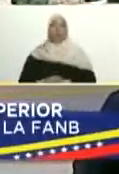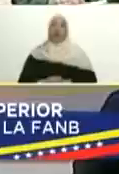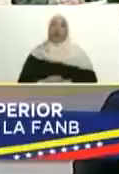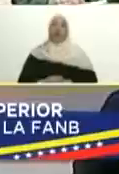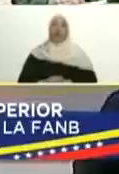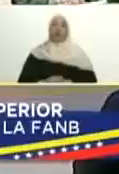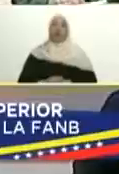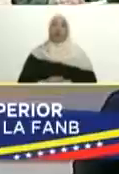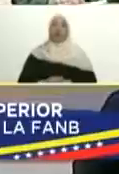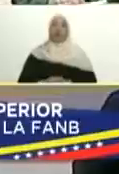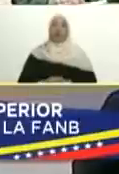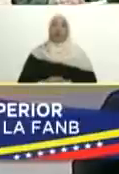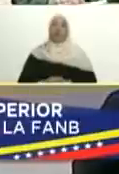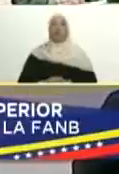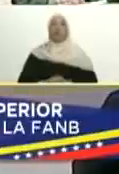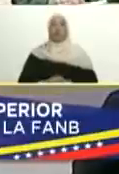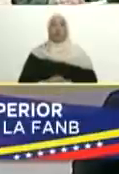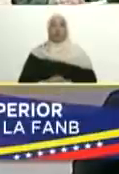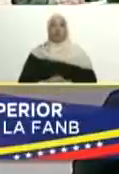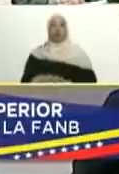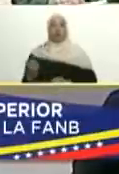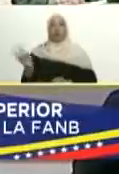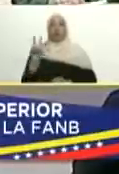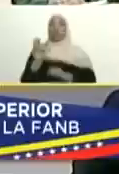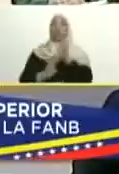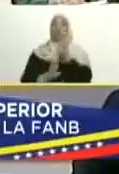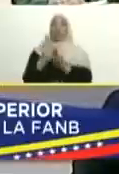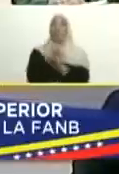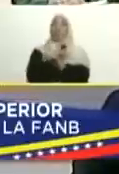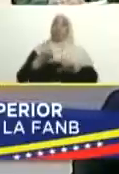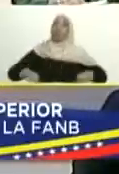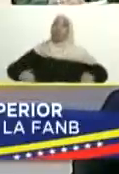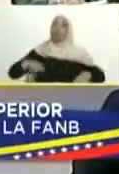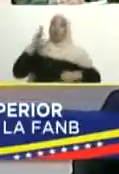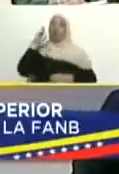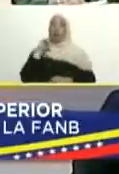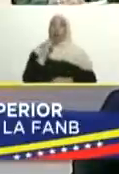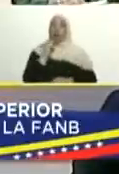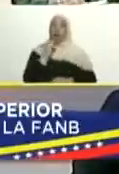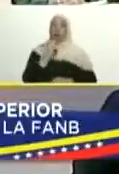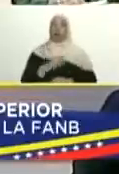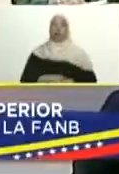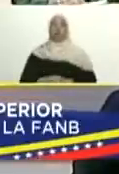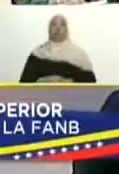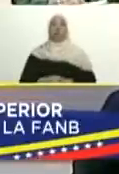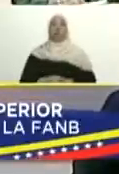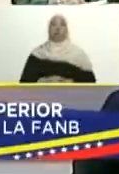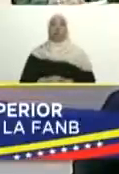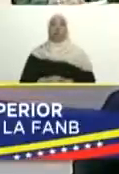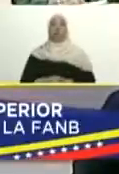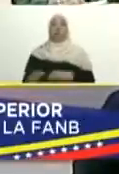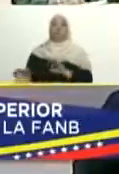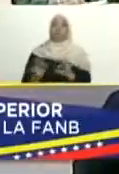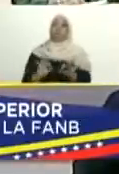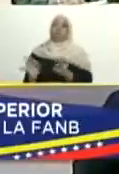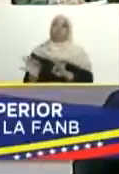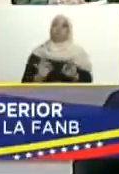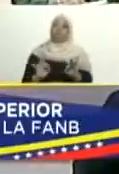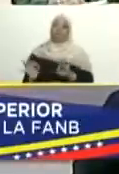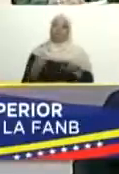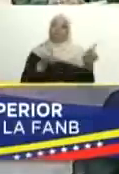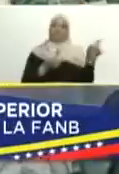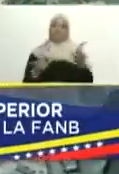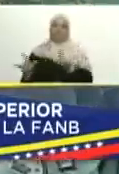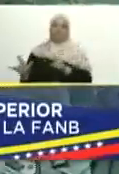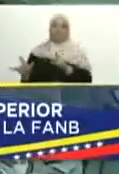Y seguirá habiendo patria porque esta Fuerza Armada Nacional Bolivariana está preparada,